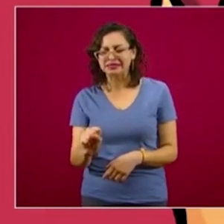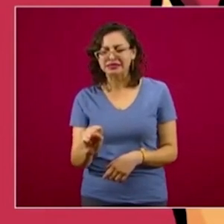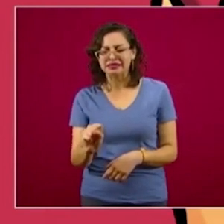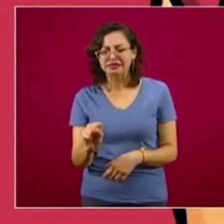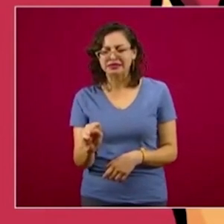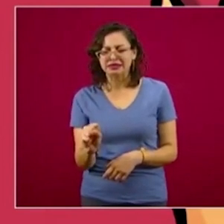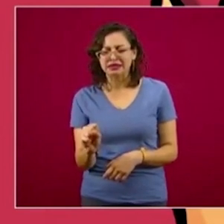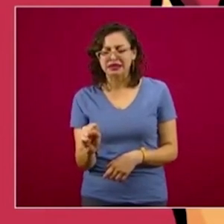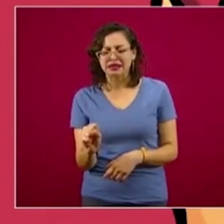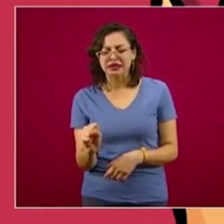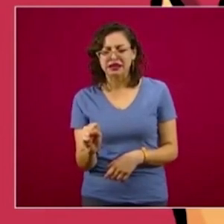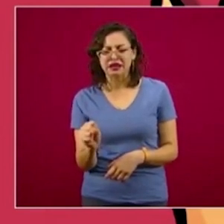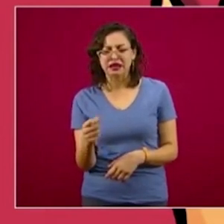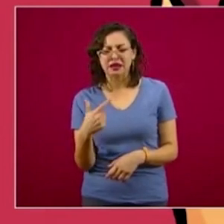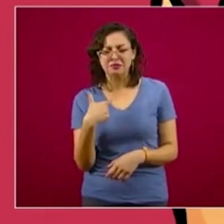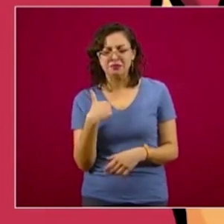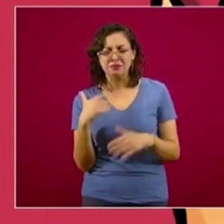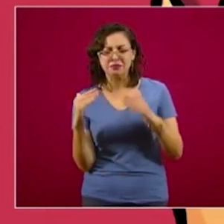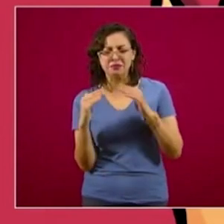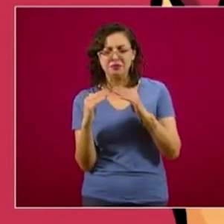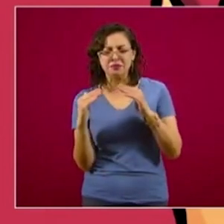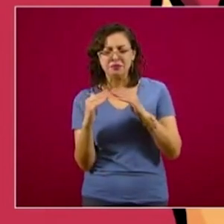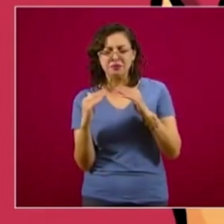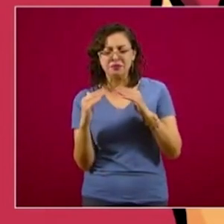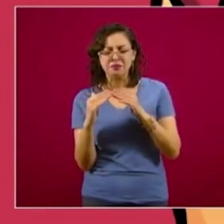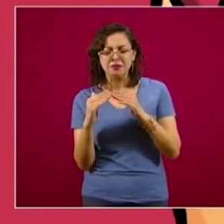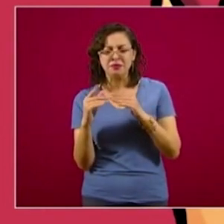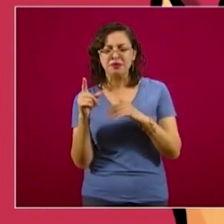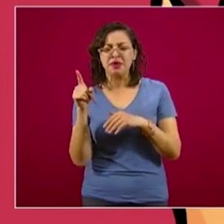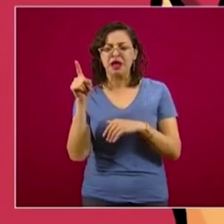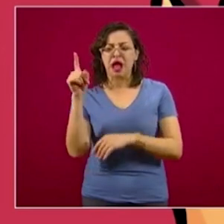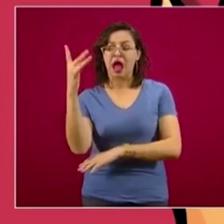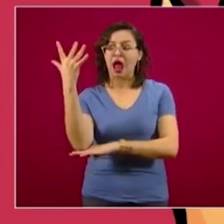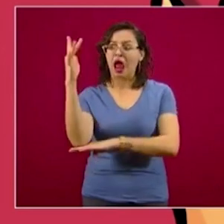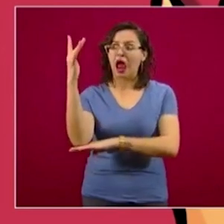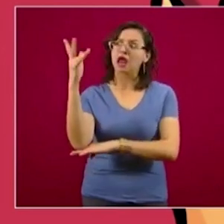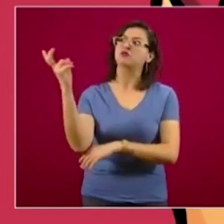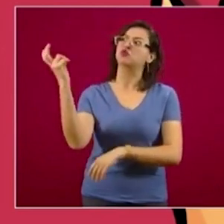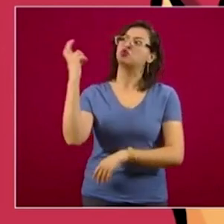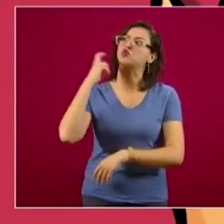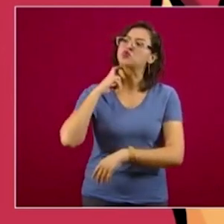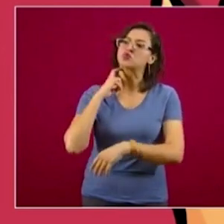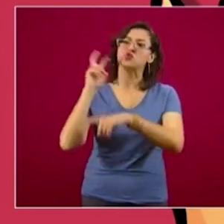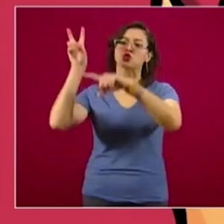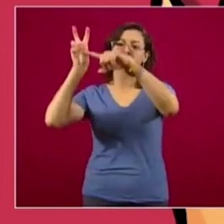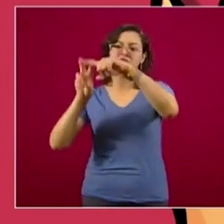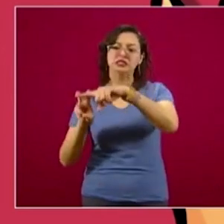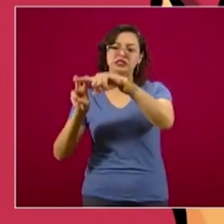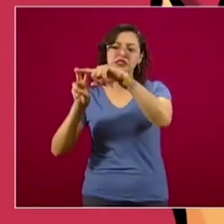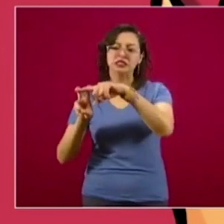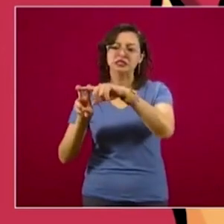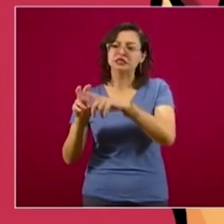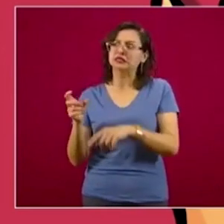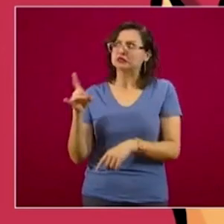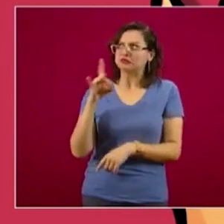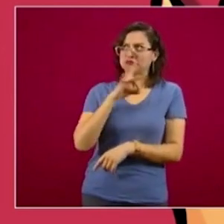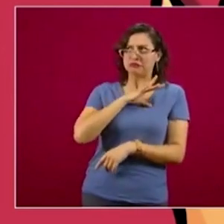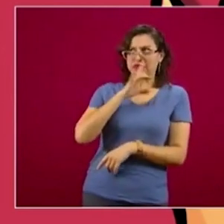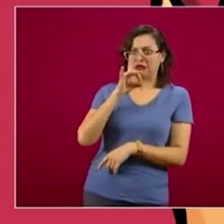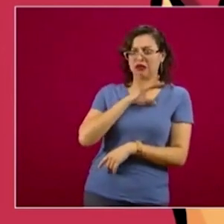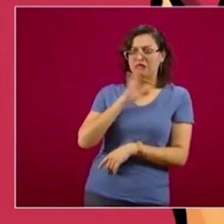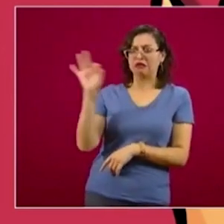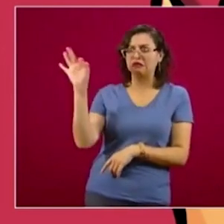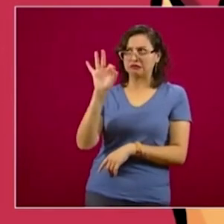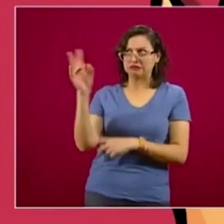cerca de mi casa hay un árbol que tiene murciélagos y a mí me da mucho miedo. Si se me acercan o